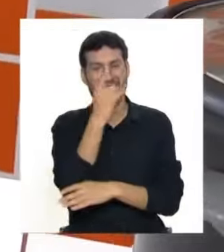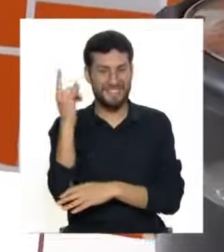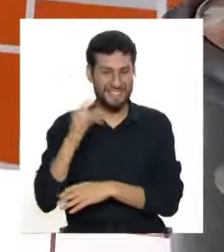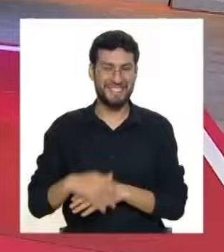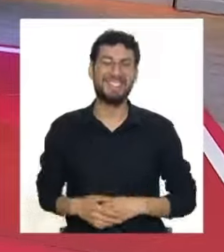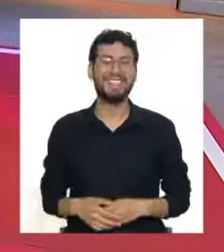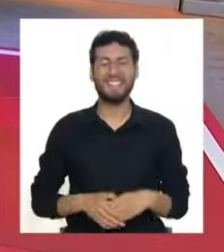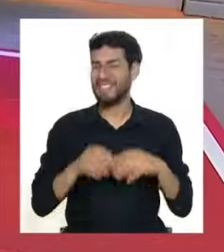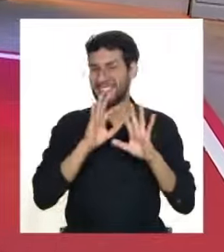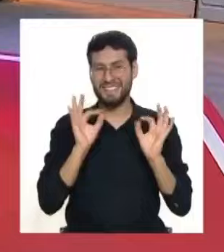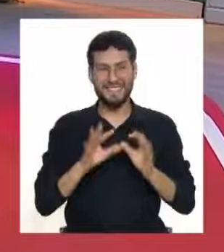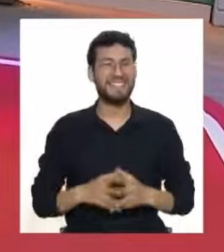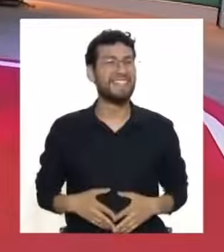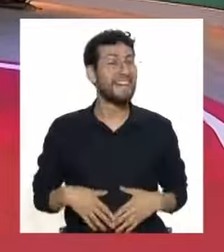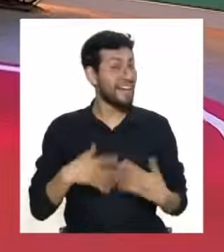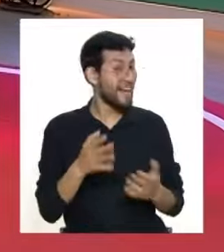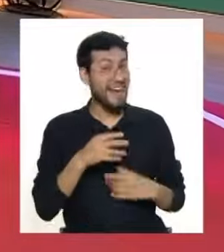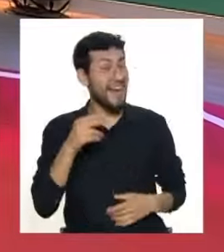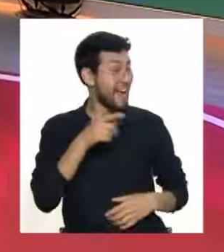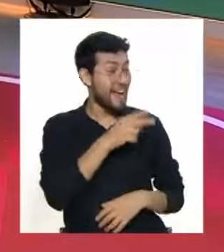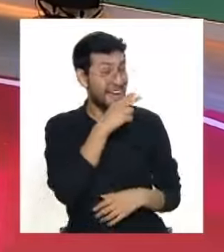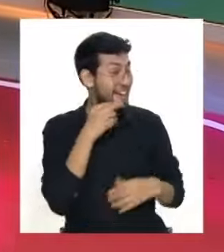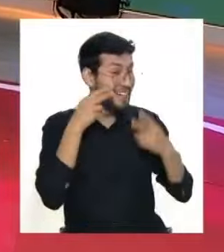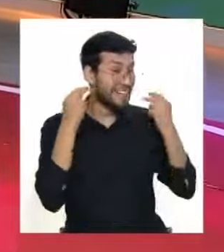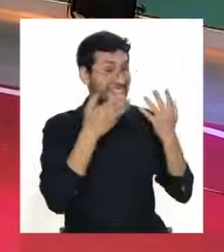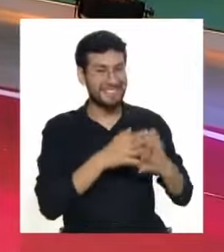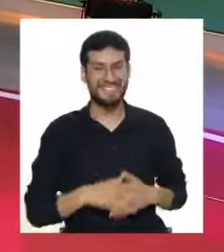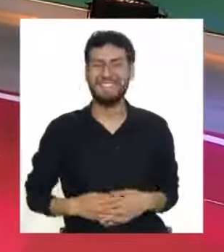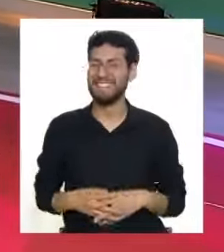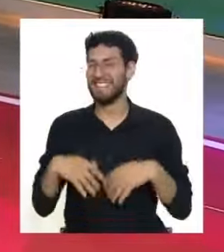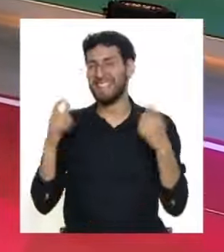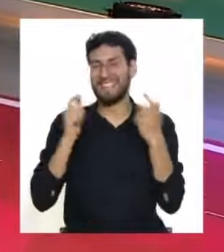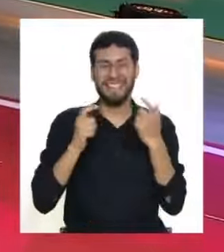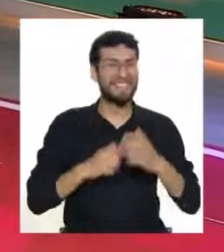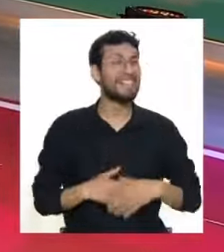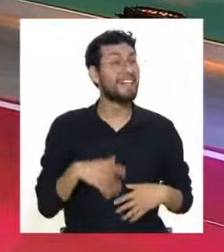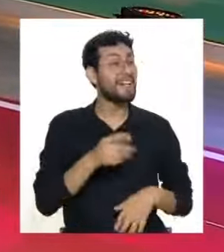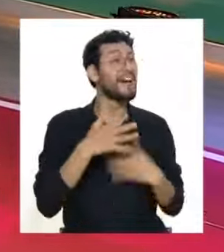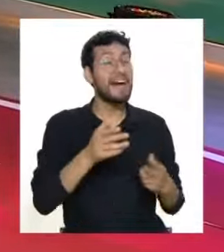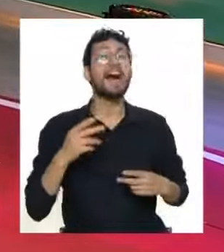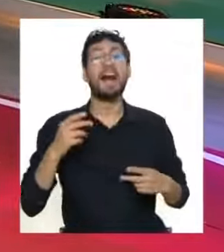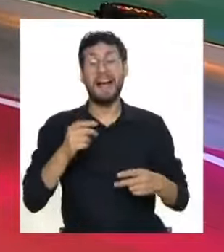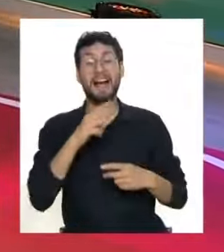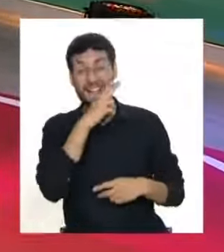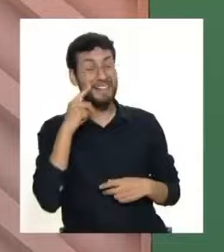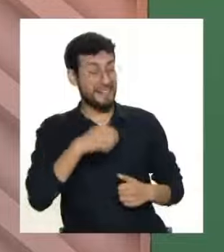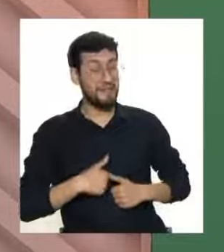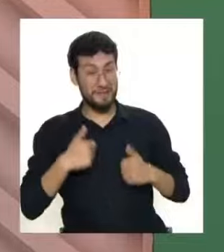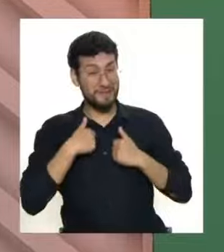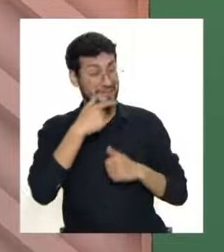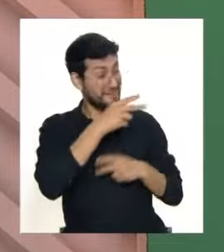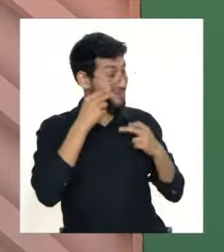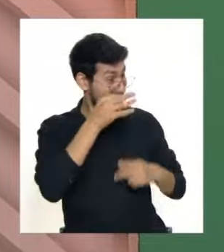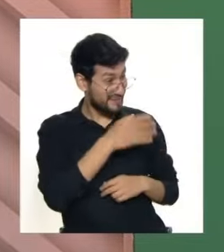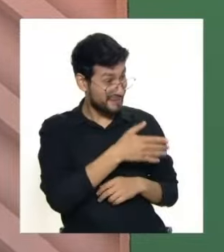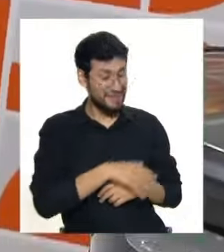Ucayali. Nicolasa, te veo selvática también, me gusta. Oye, pero es que Nicolasa, tú has vivido, Nicolasa, un tiempo por allá,